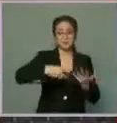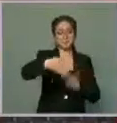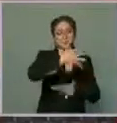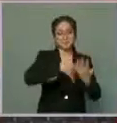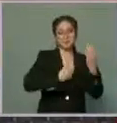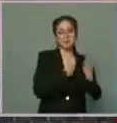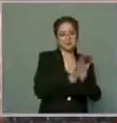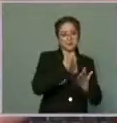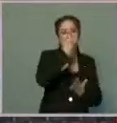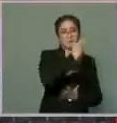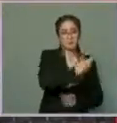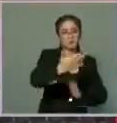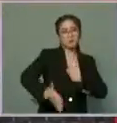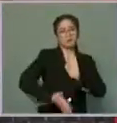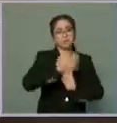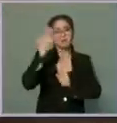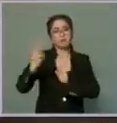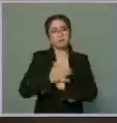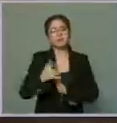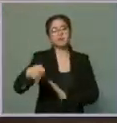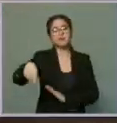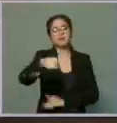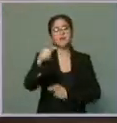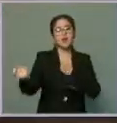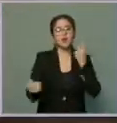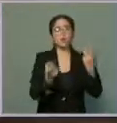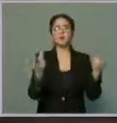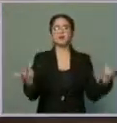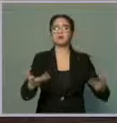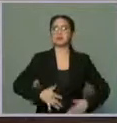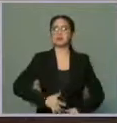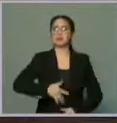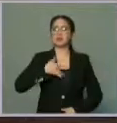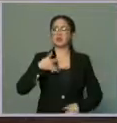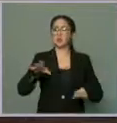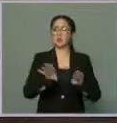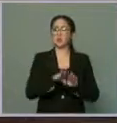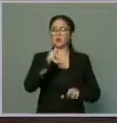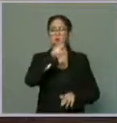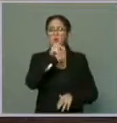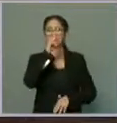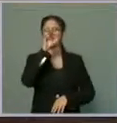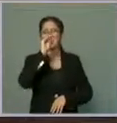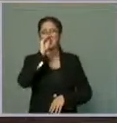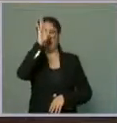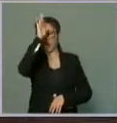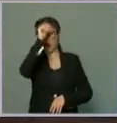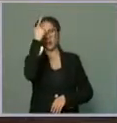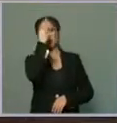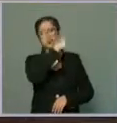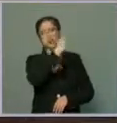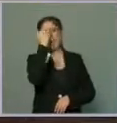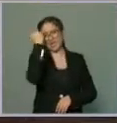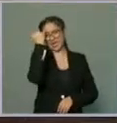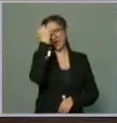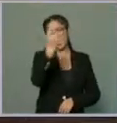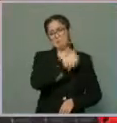y esto genera una mala opinión hacia el presidente y este tipo de medidas.